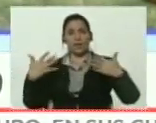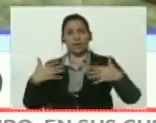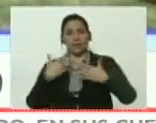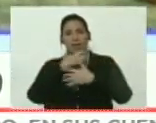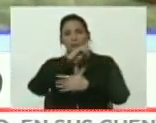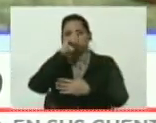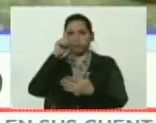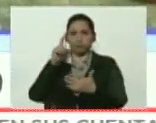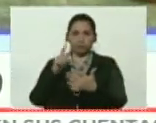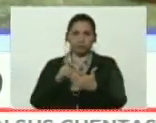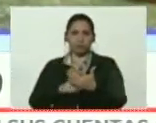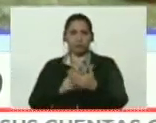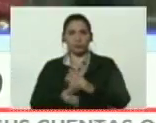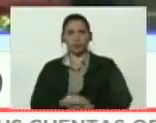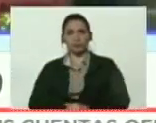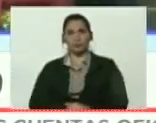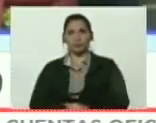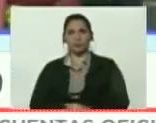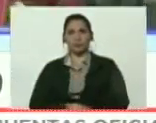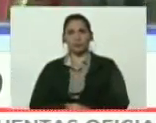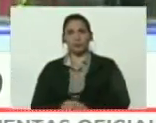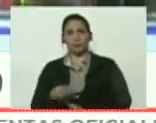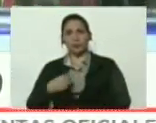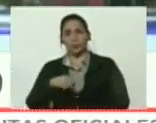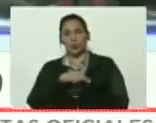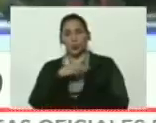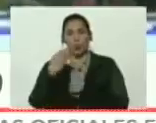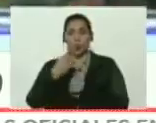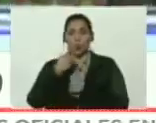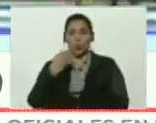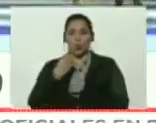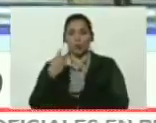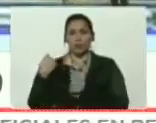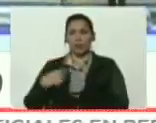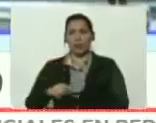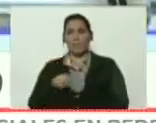integral de nuestros jóvenes. Vamos a tener